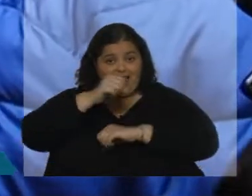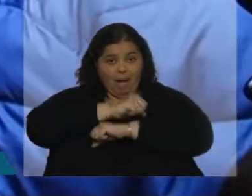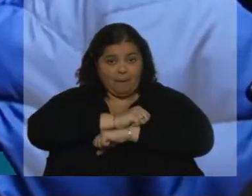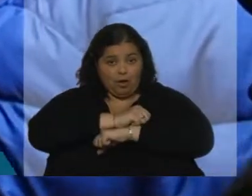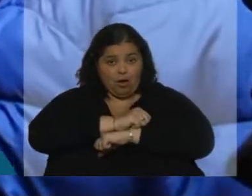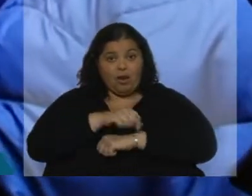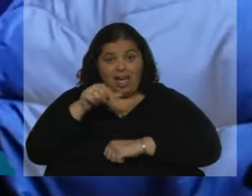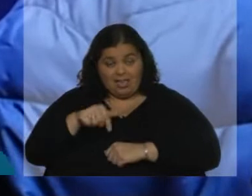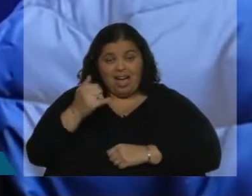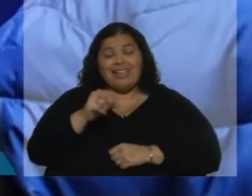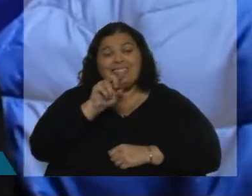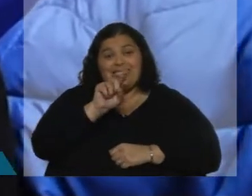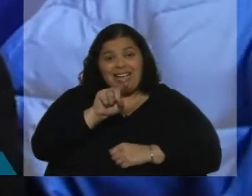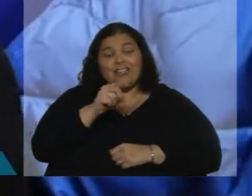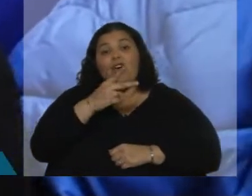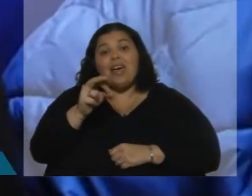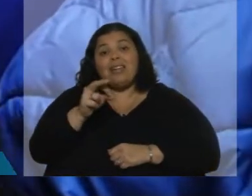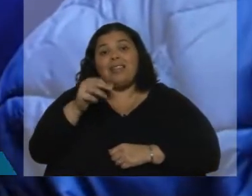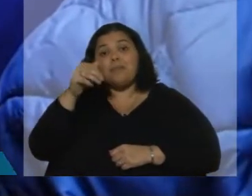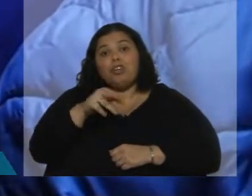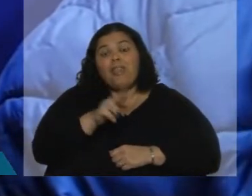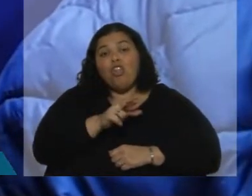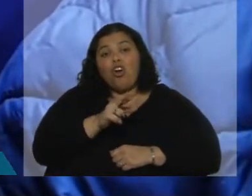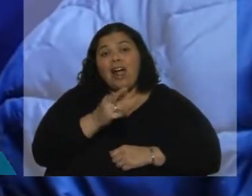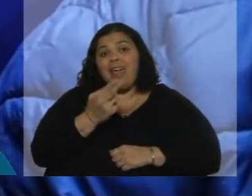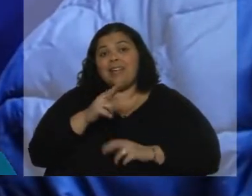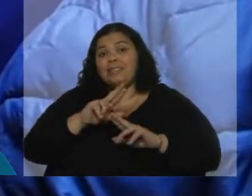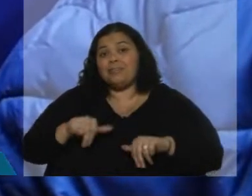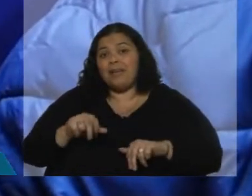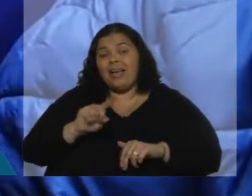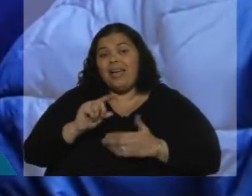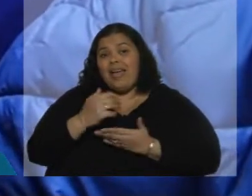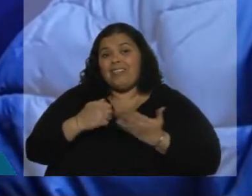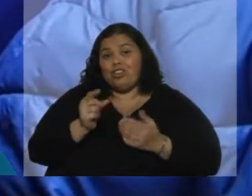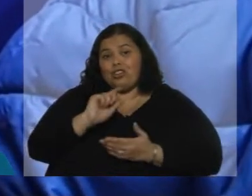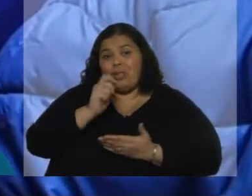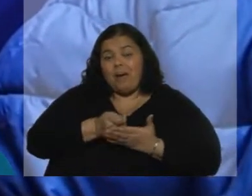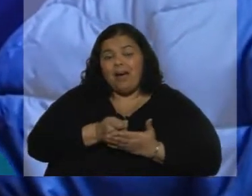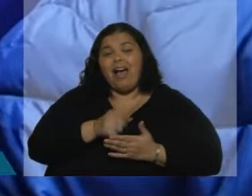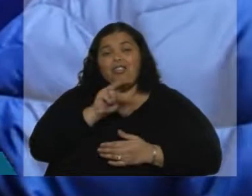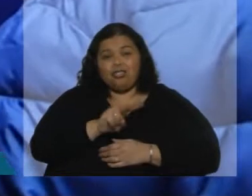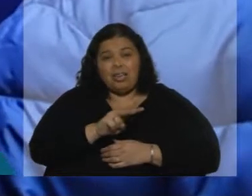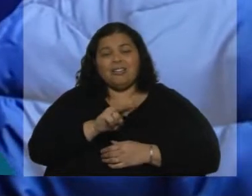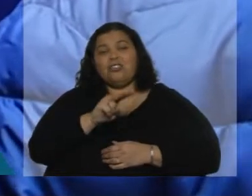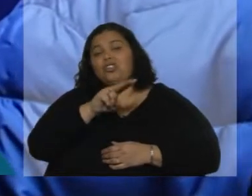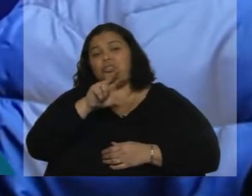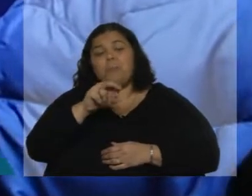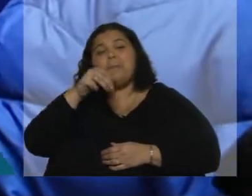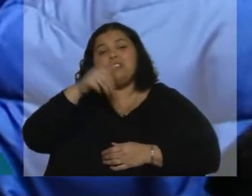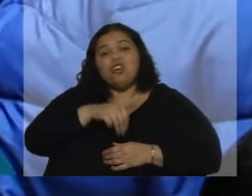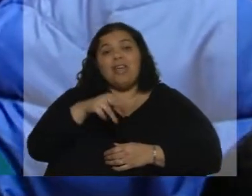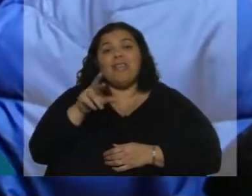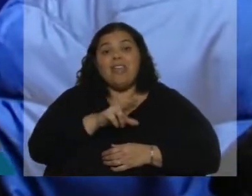120 millones de dólares en evasión tenemos 223 millones de dólares en exoneración de aporte patronal